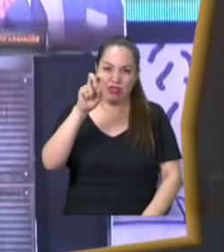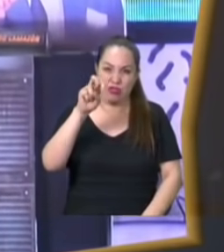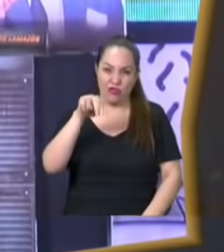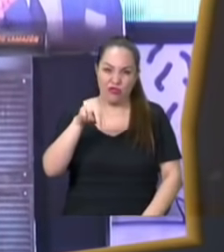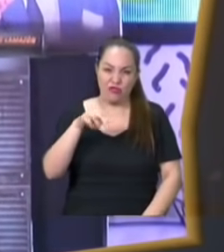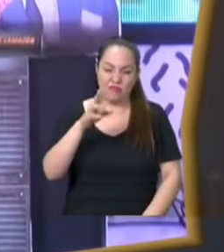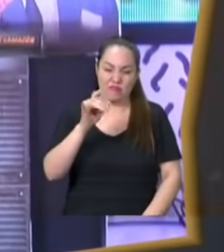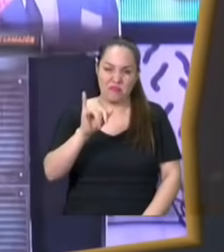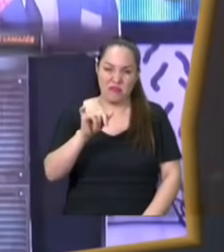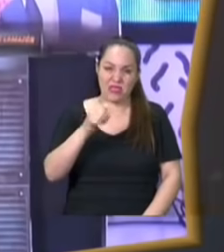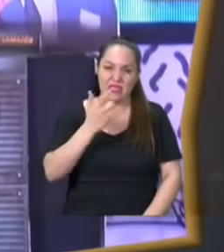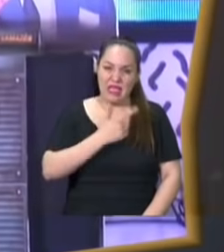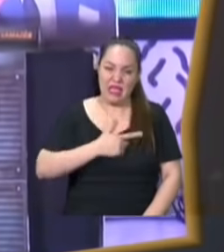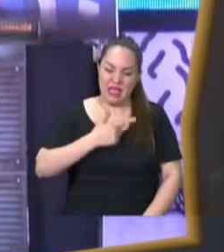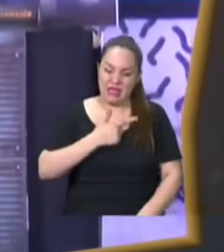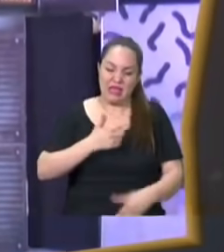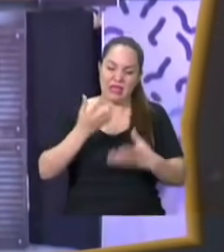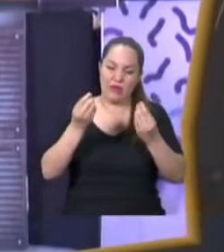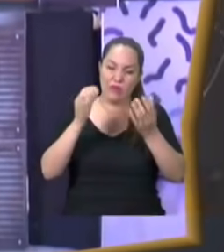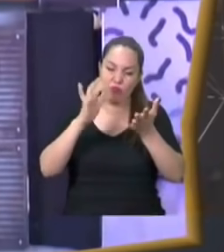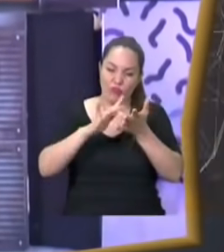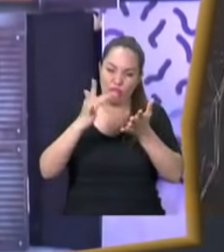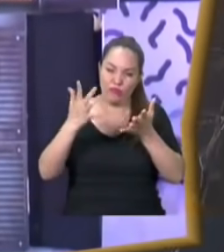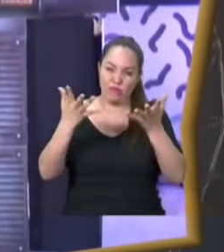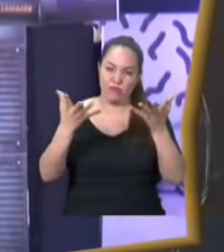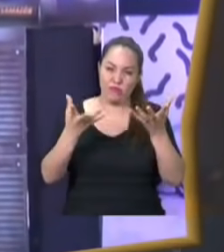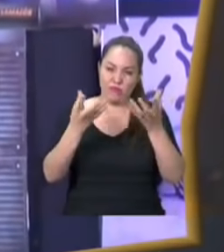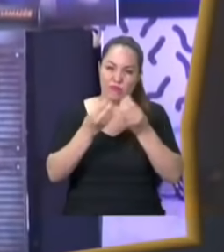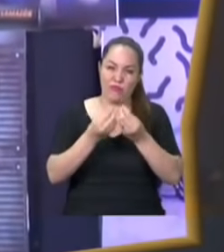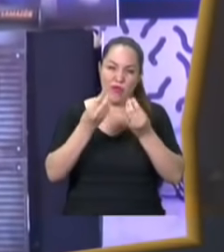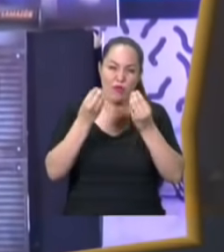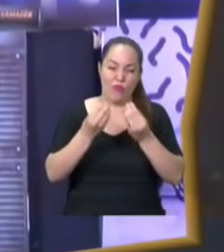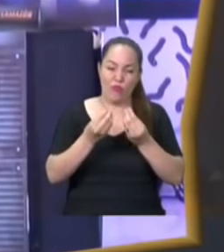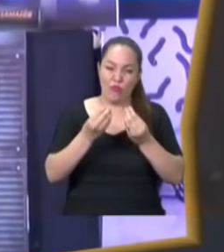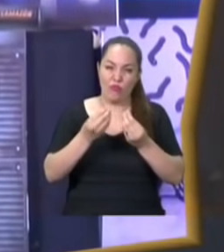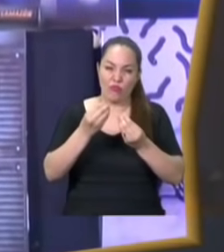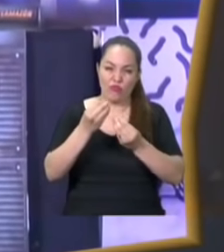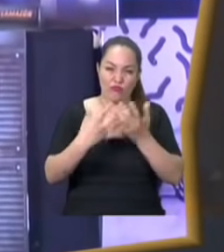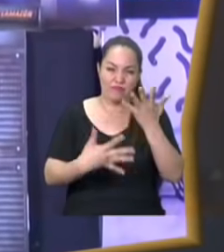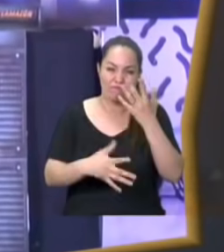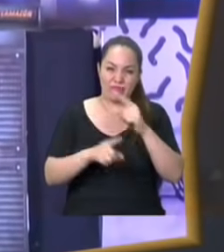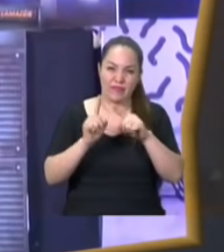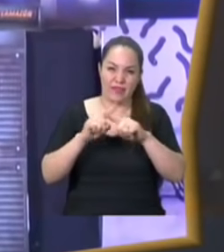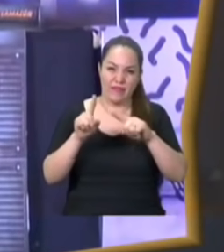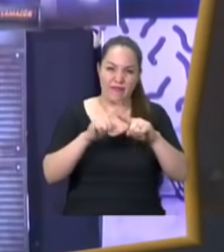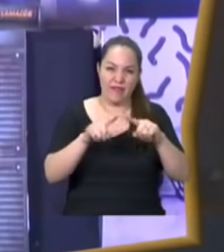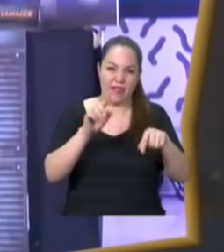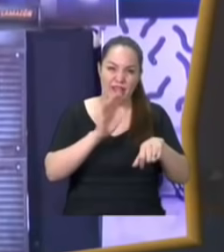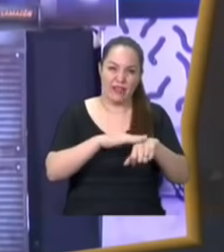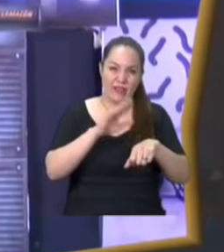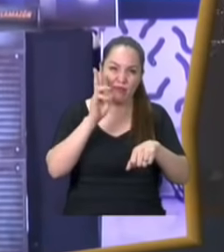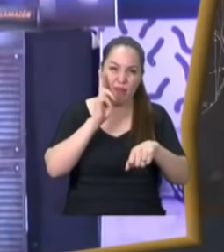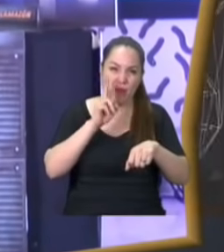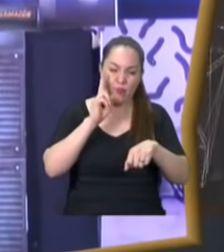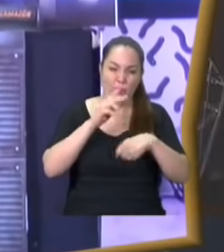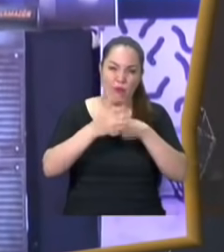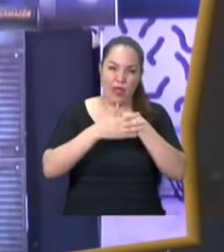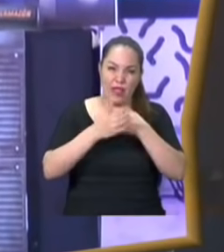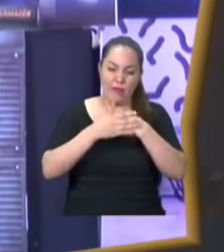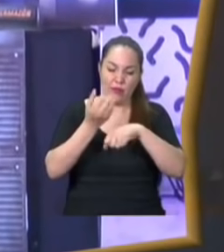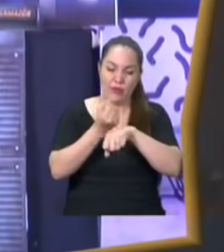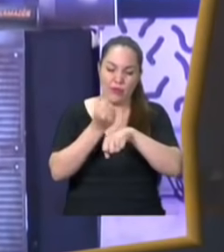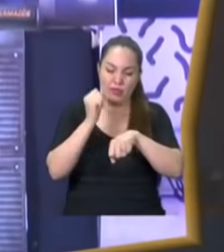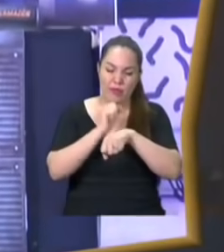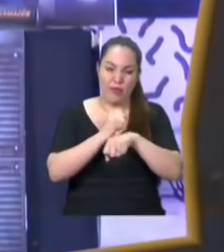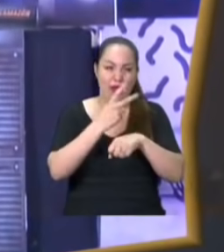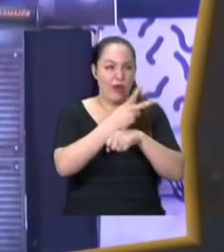Así es, señor Chavana, aquí estamos. Muchísimas gracias. No se pierda porque tendremos mucho más en las diferentes pruebas la próxima semana. A los invitados